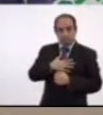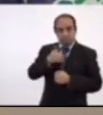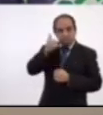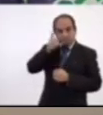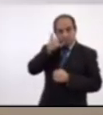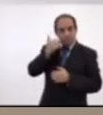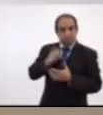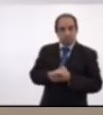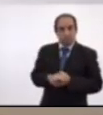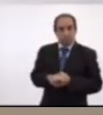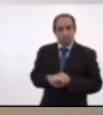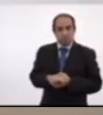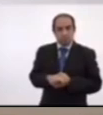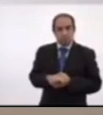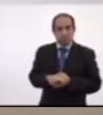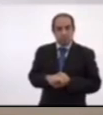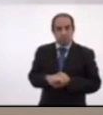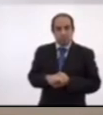teléfono.